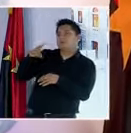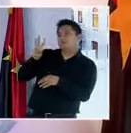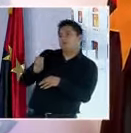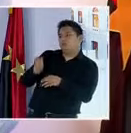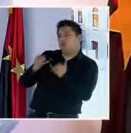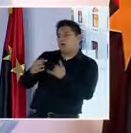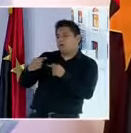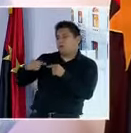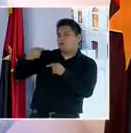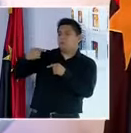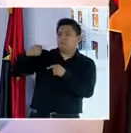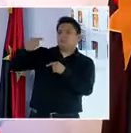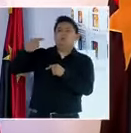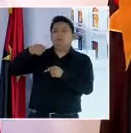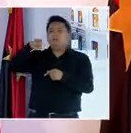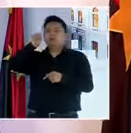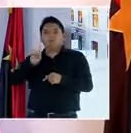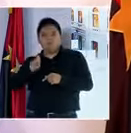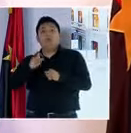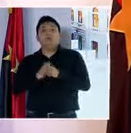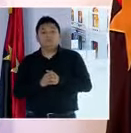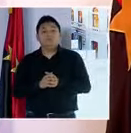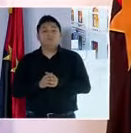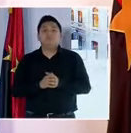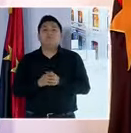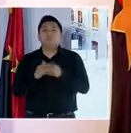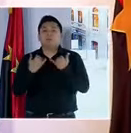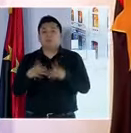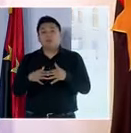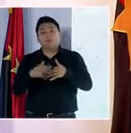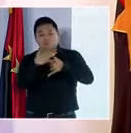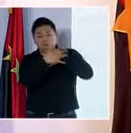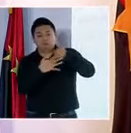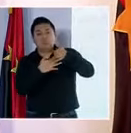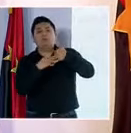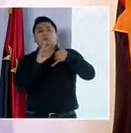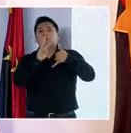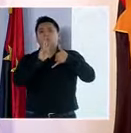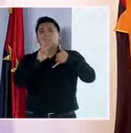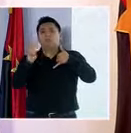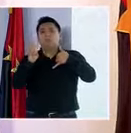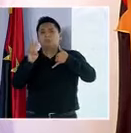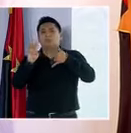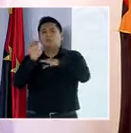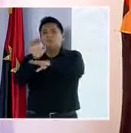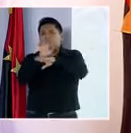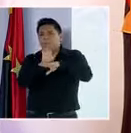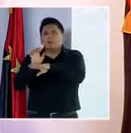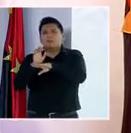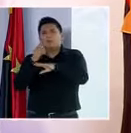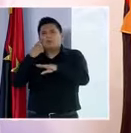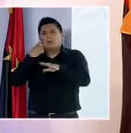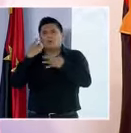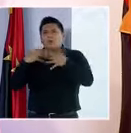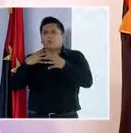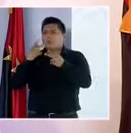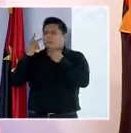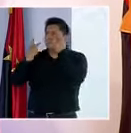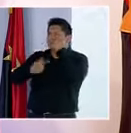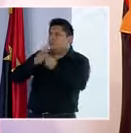Somos el puesto 16 de 33 entidades en el indicador de competitividad